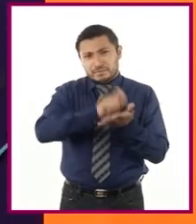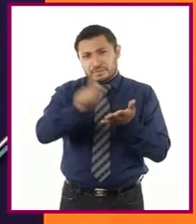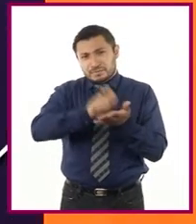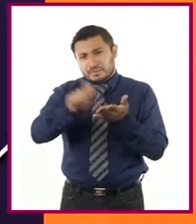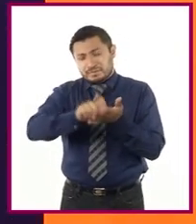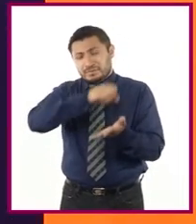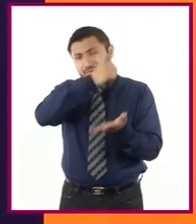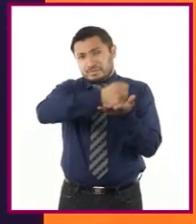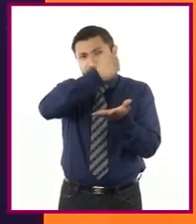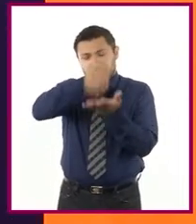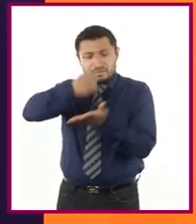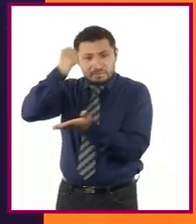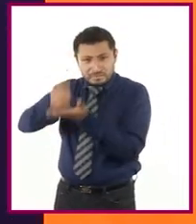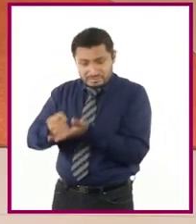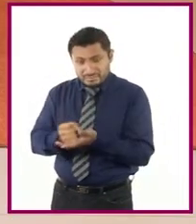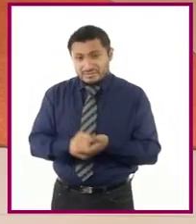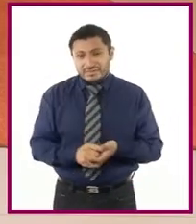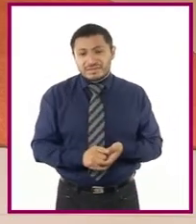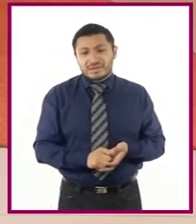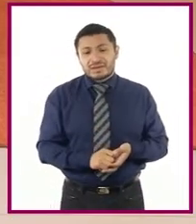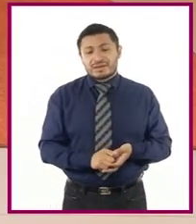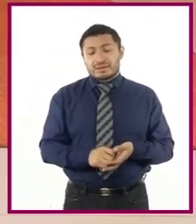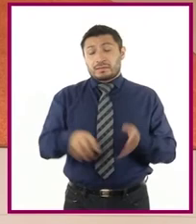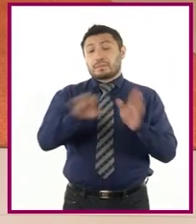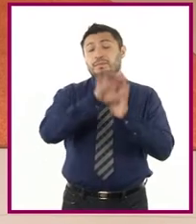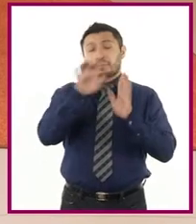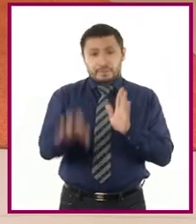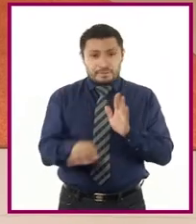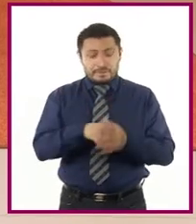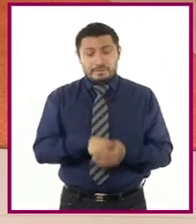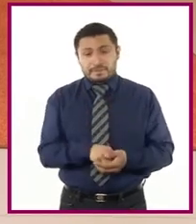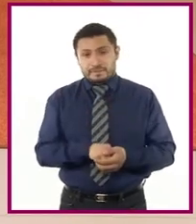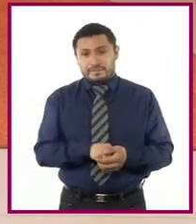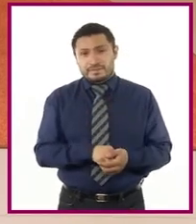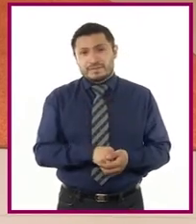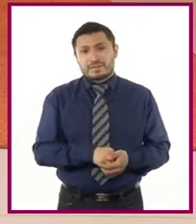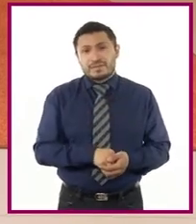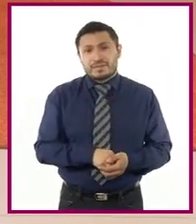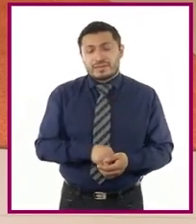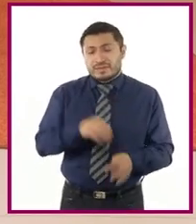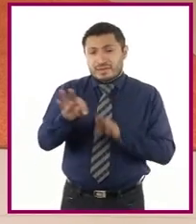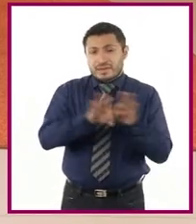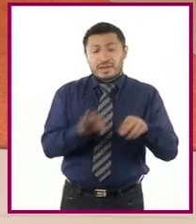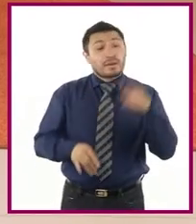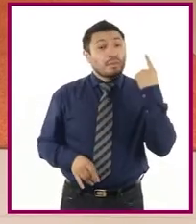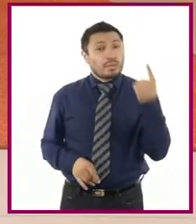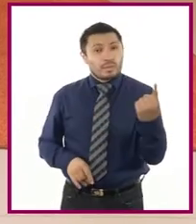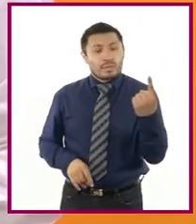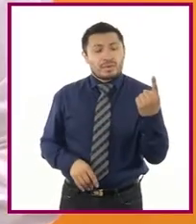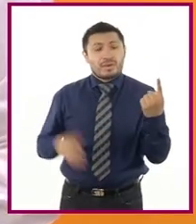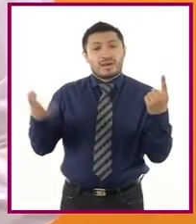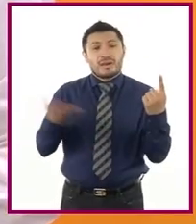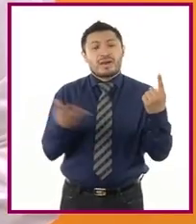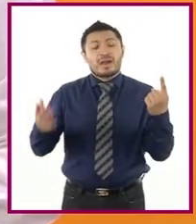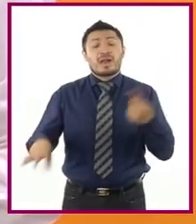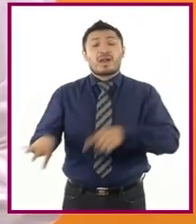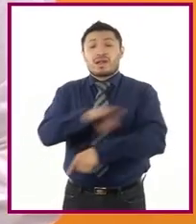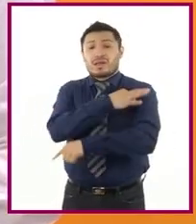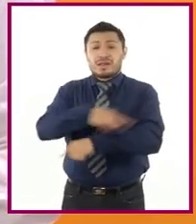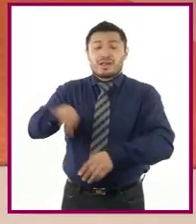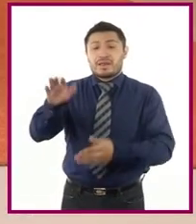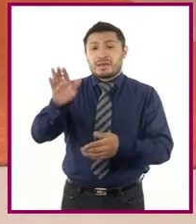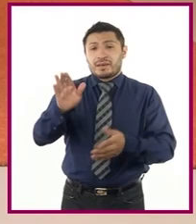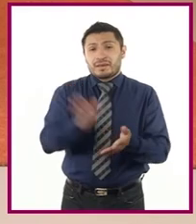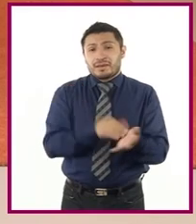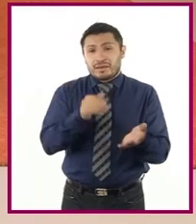los símbolos donde corresponde. Por ejemplo, la operación 1 es hacer trazo en papel